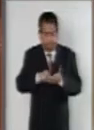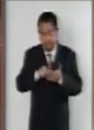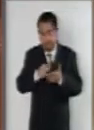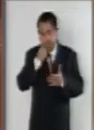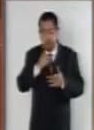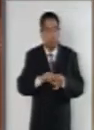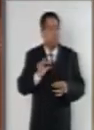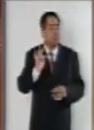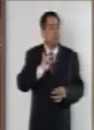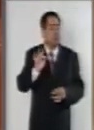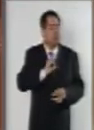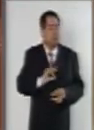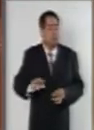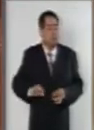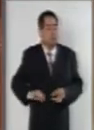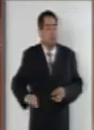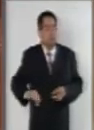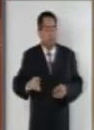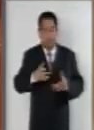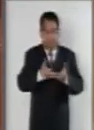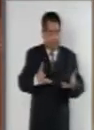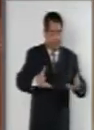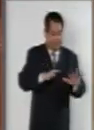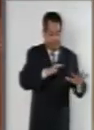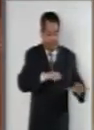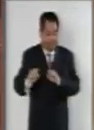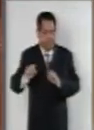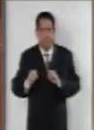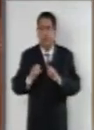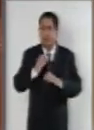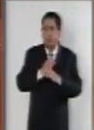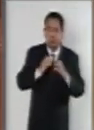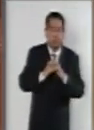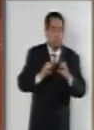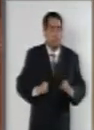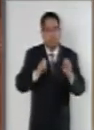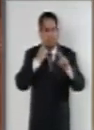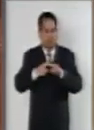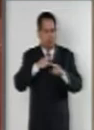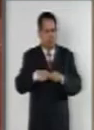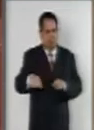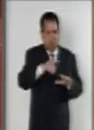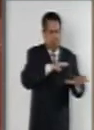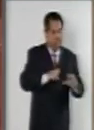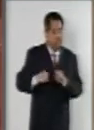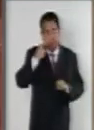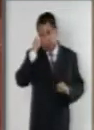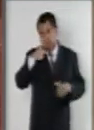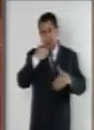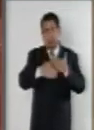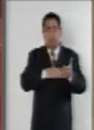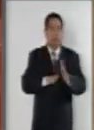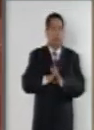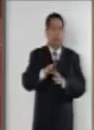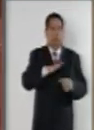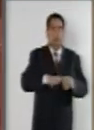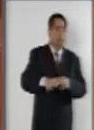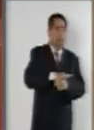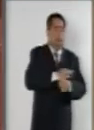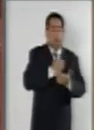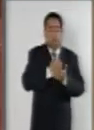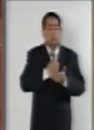la posibilidad de expropiar inmuebles o propiedades para el desarrollo de las zonas